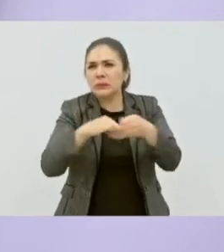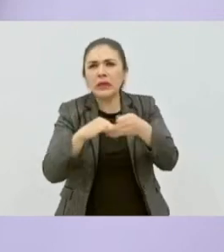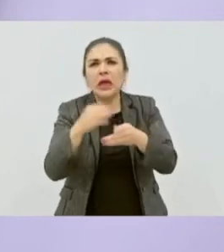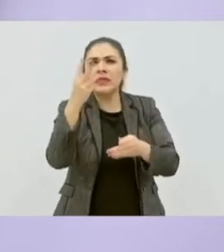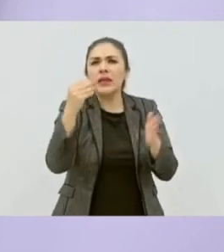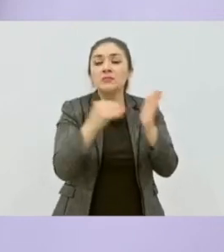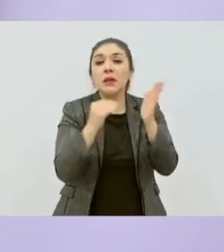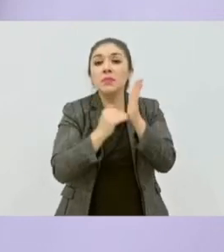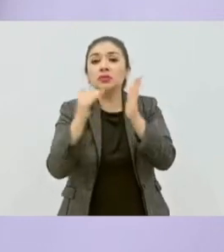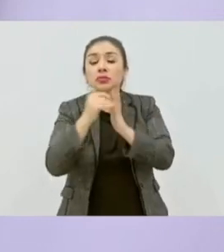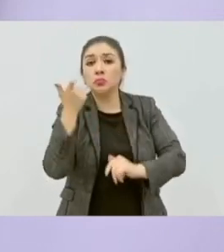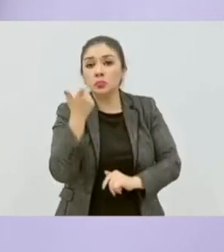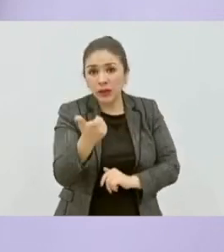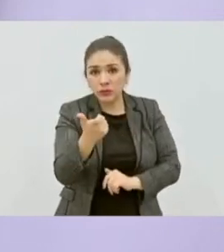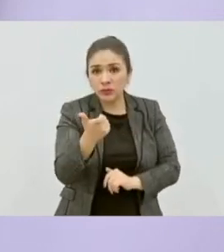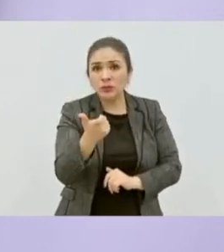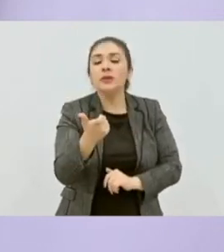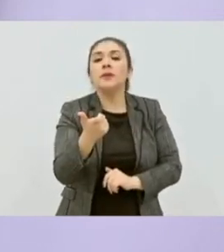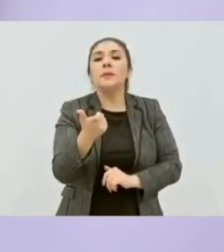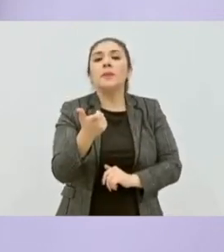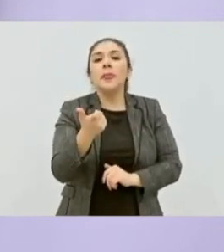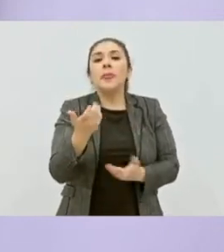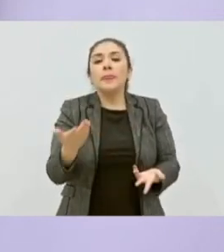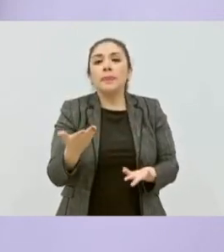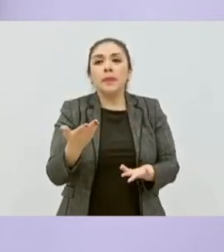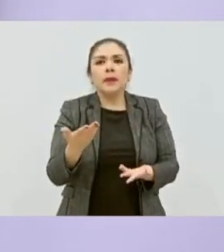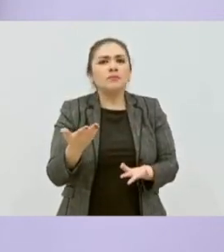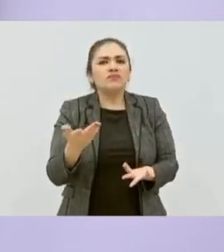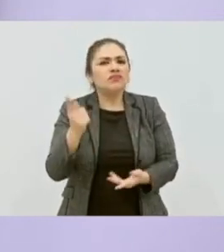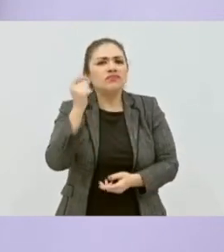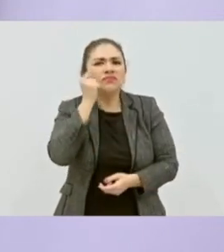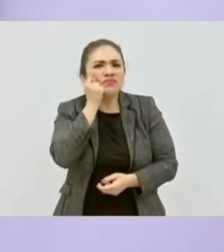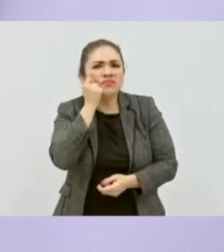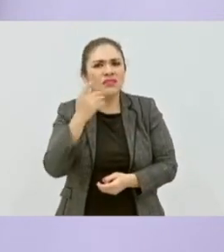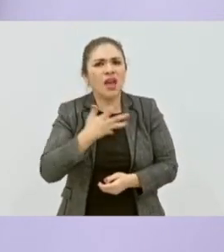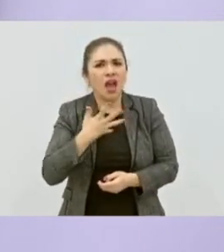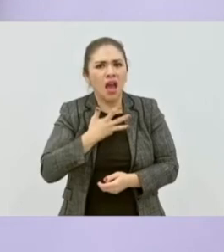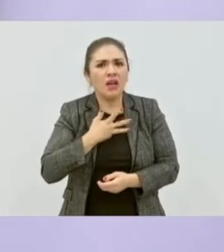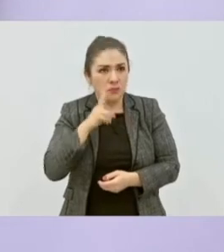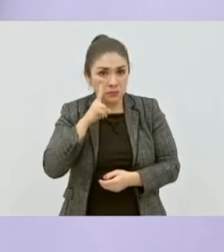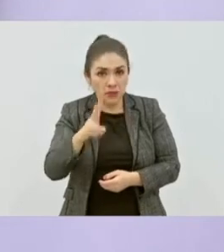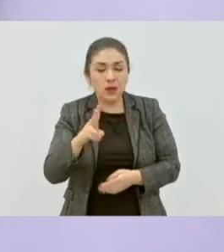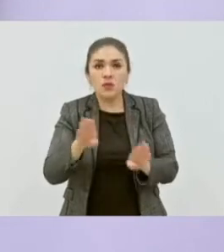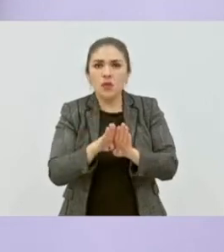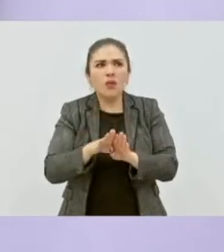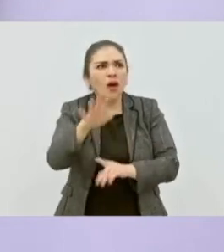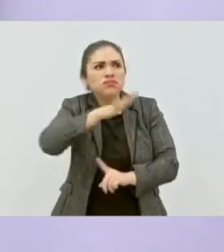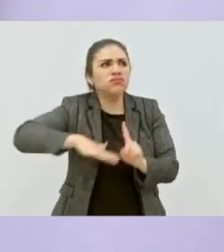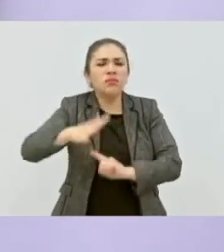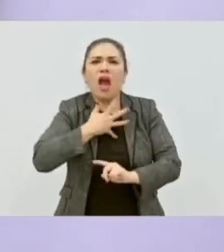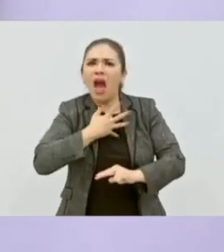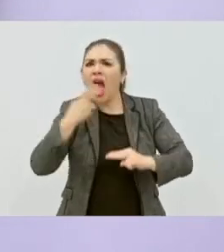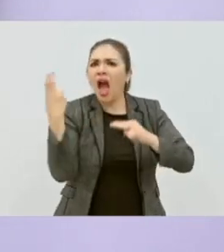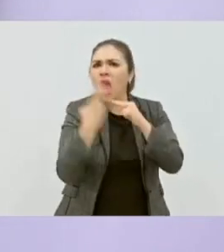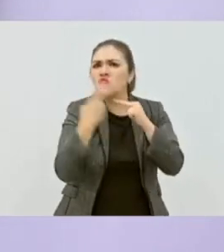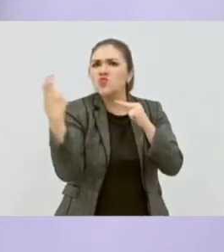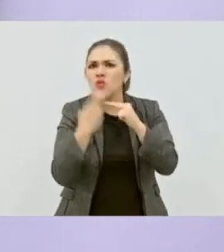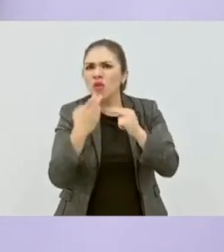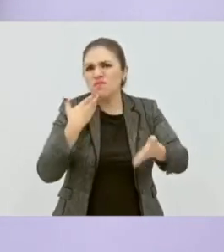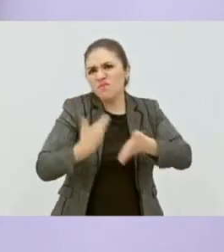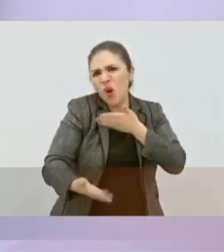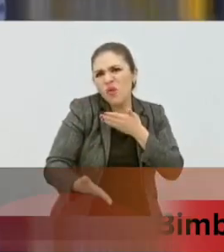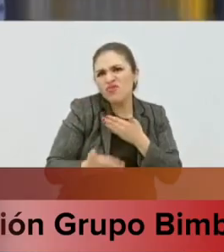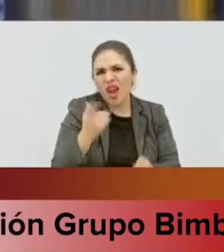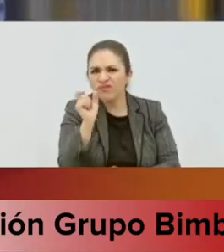de 3,000 millones de pesos, aun cuando está bastante automatizado,